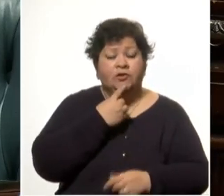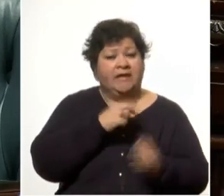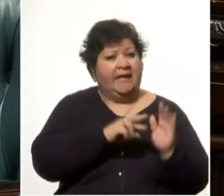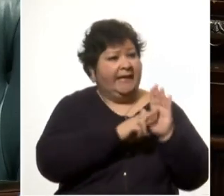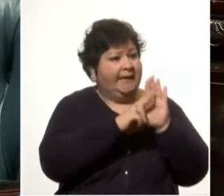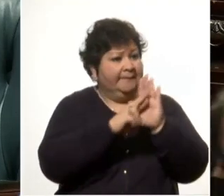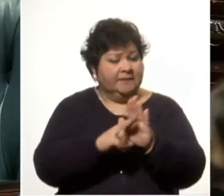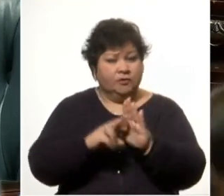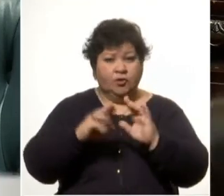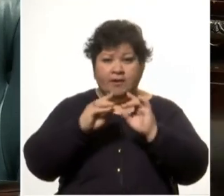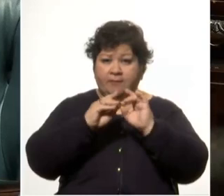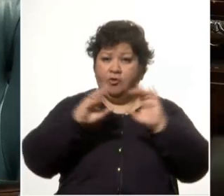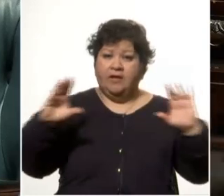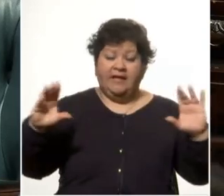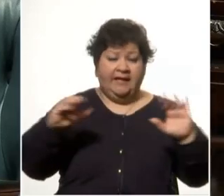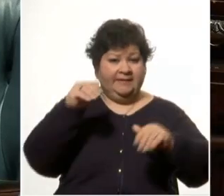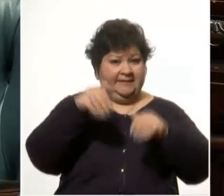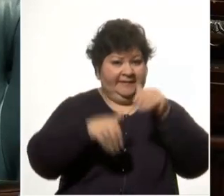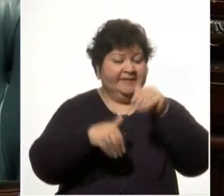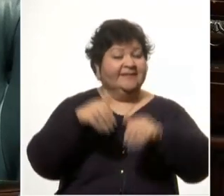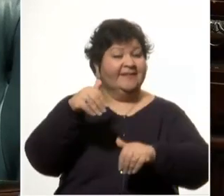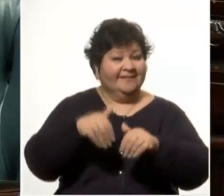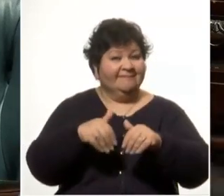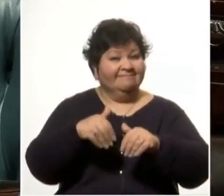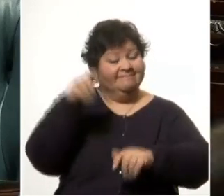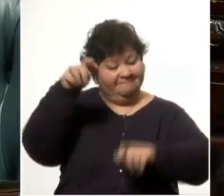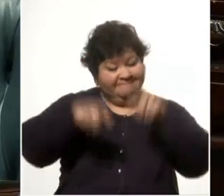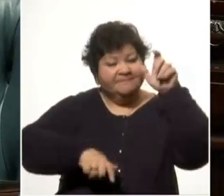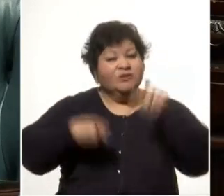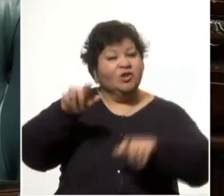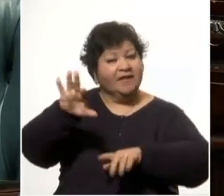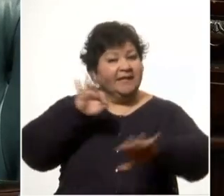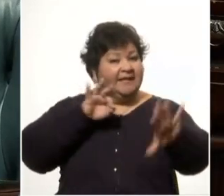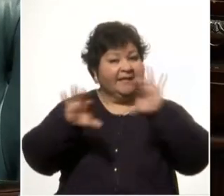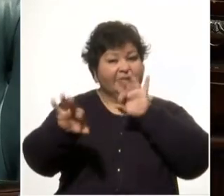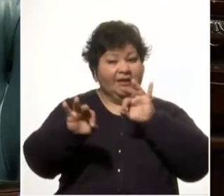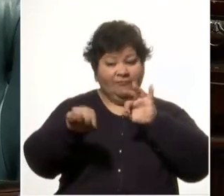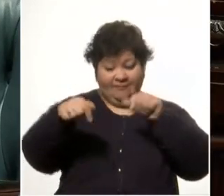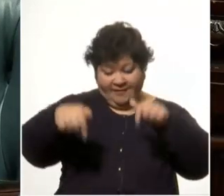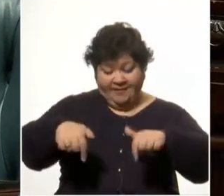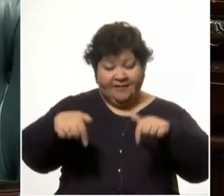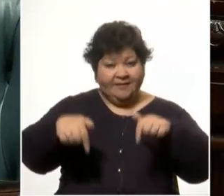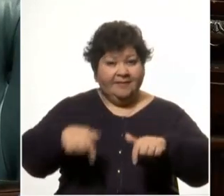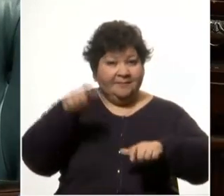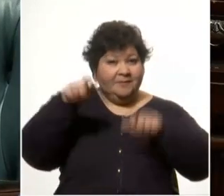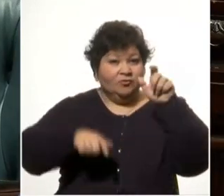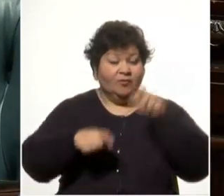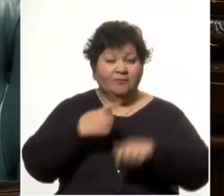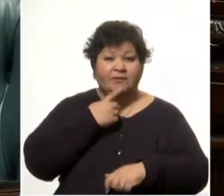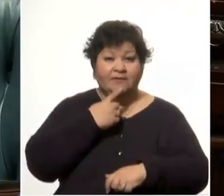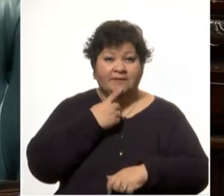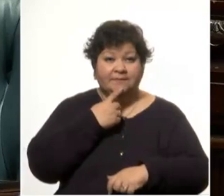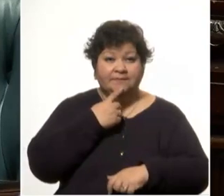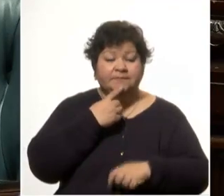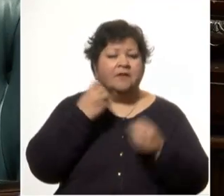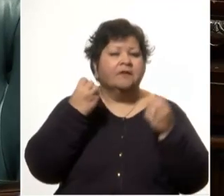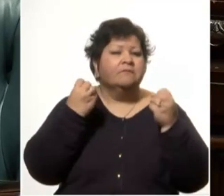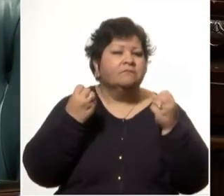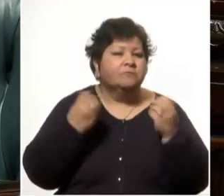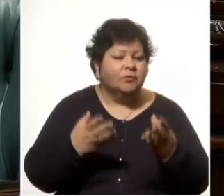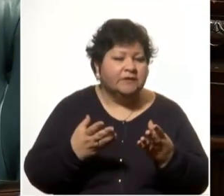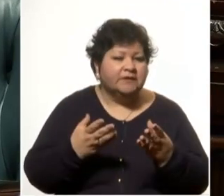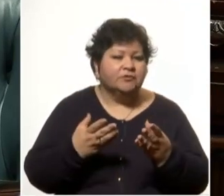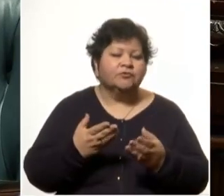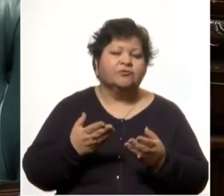representación democrática de la ciudadanía. Por eso, a la vez que impulsamos la censura al ministro Heber,